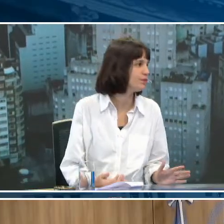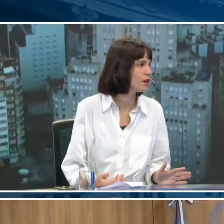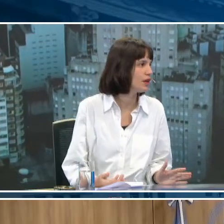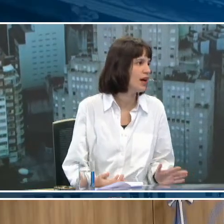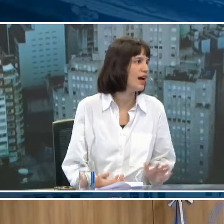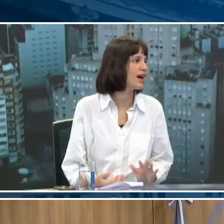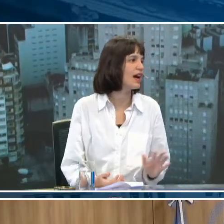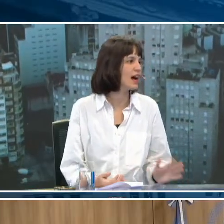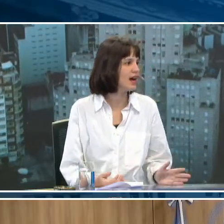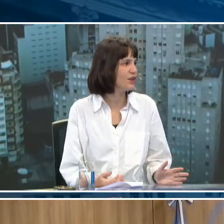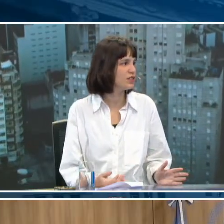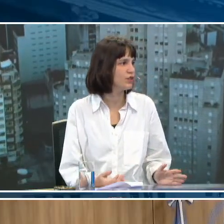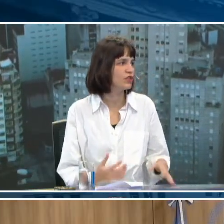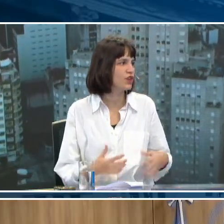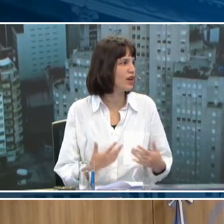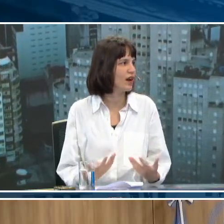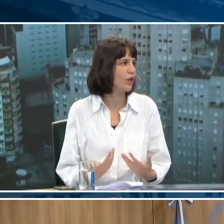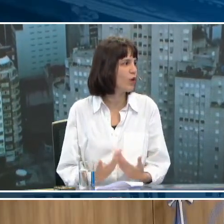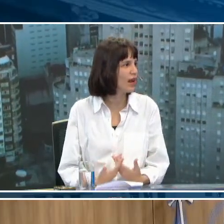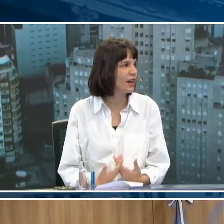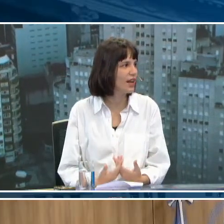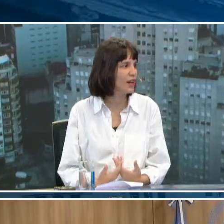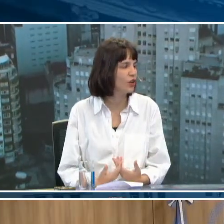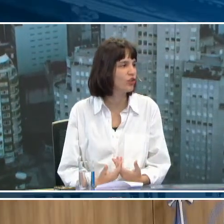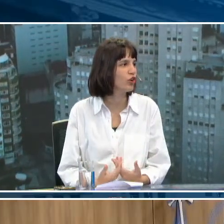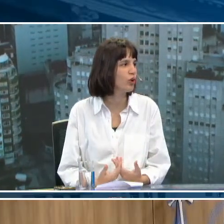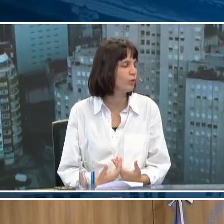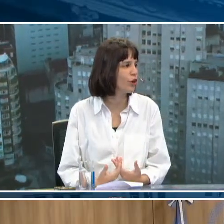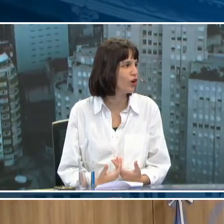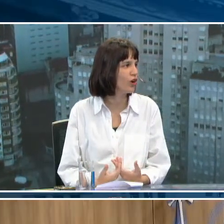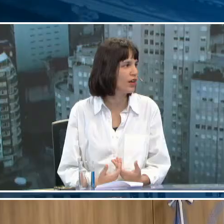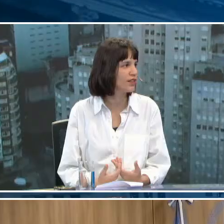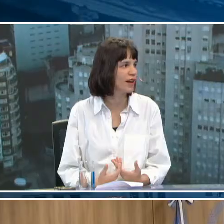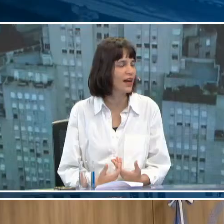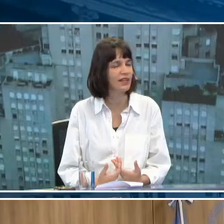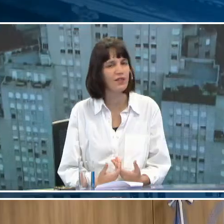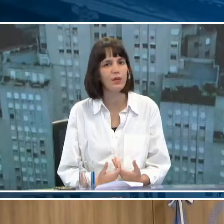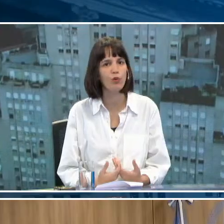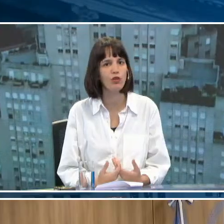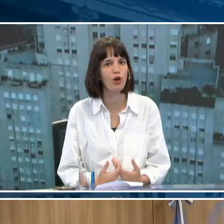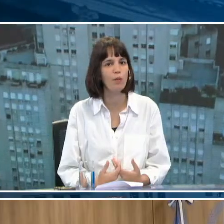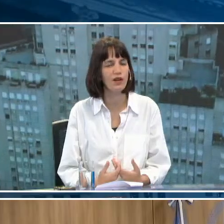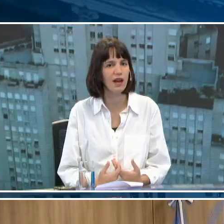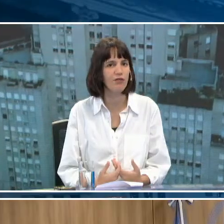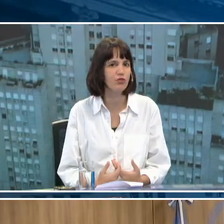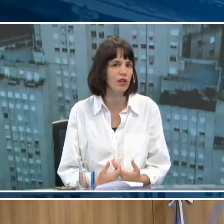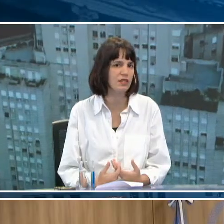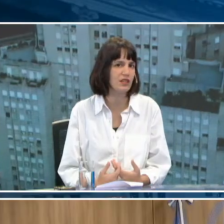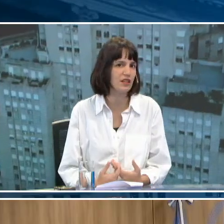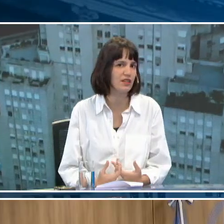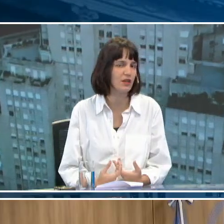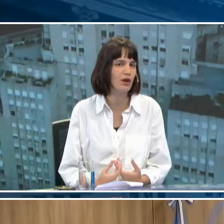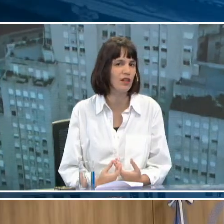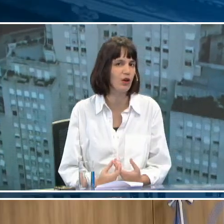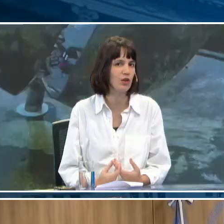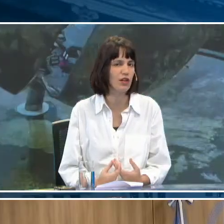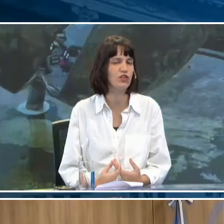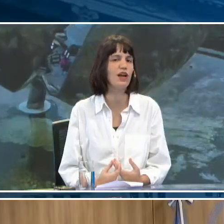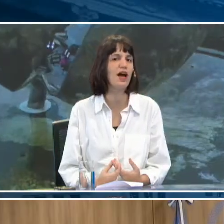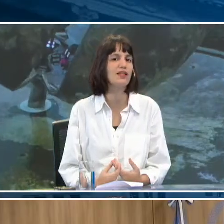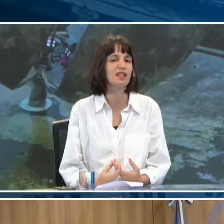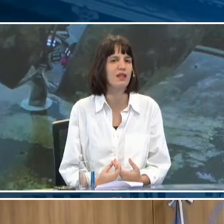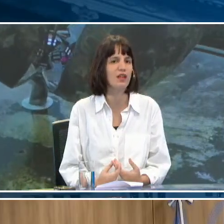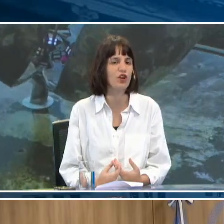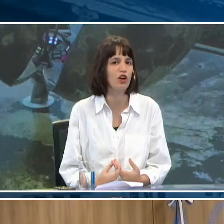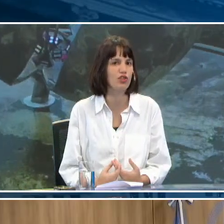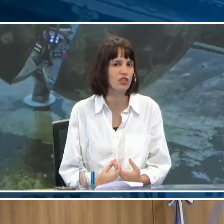PRO. Acá hay una situación en la cual no todo el PRO Claro. está tan dispuesto No. a acompañar las futuras iniciativas del gobierno nacional.